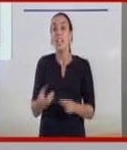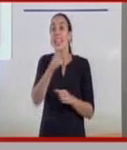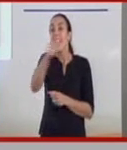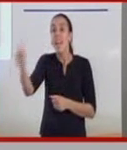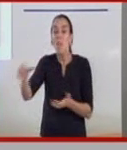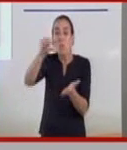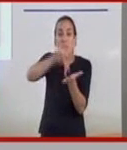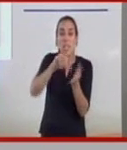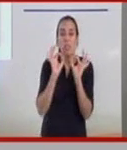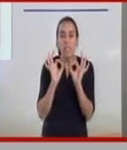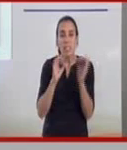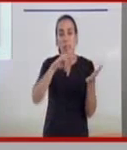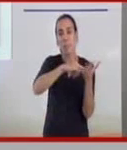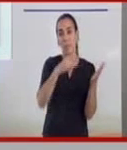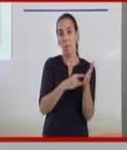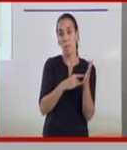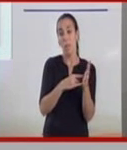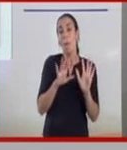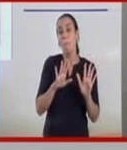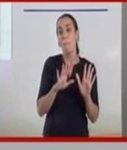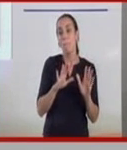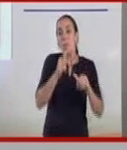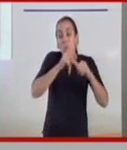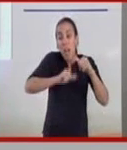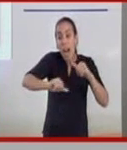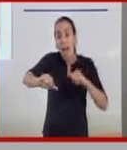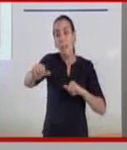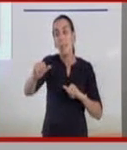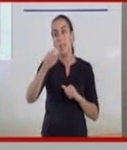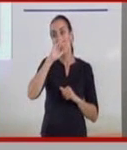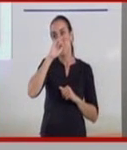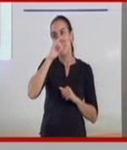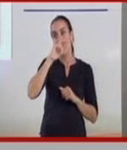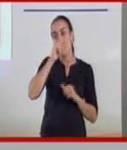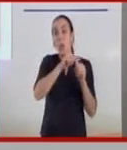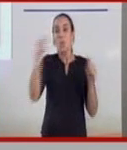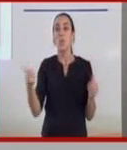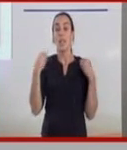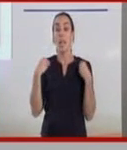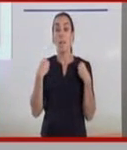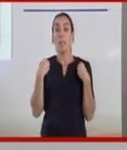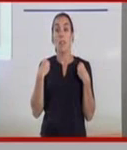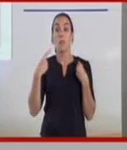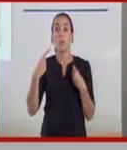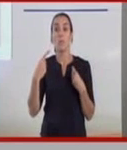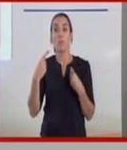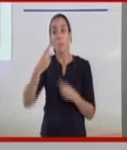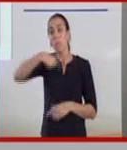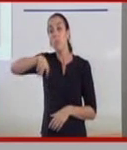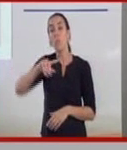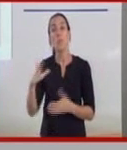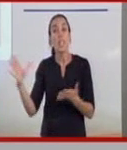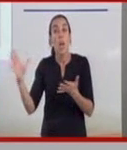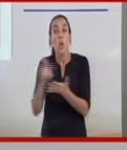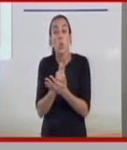pero lógicamente a lo largo de nuestra vida, pues quizás en el caso de las empresas no tengan la oportunidad de sacar 100 productos o